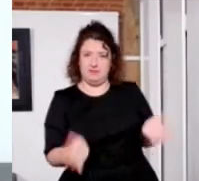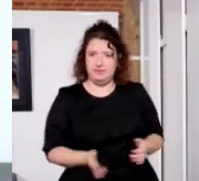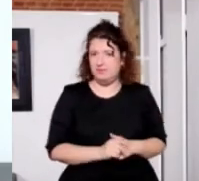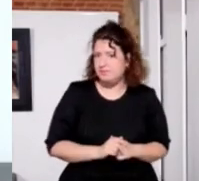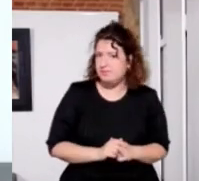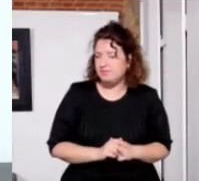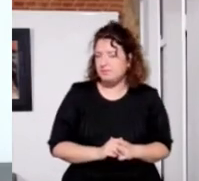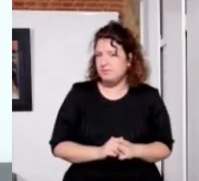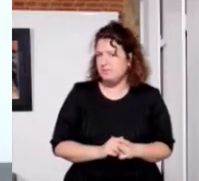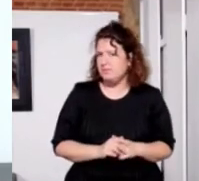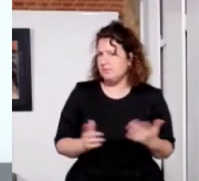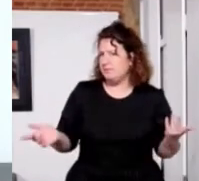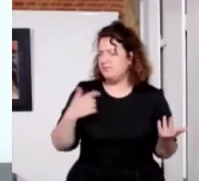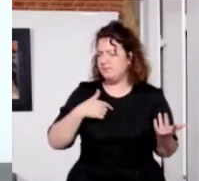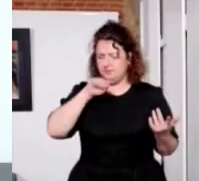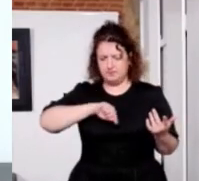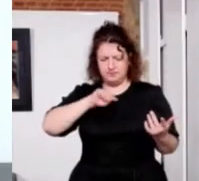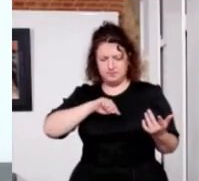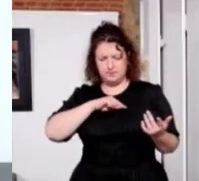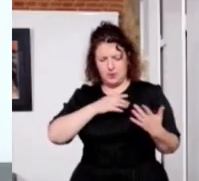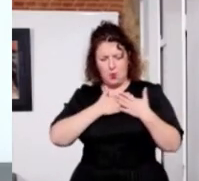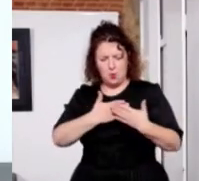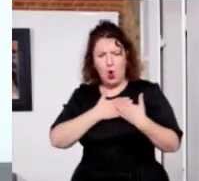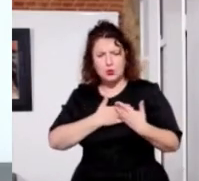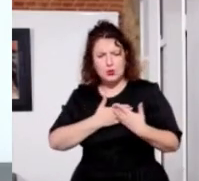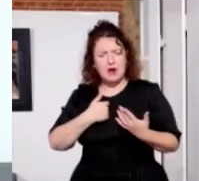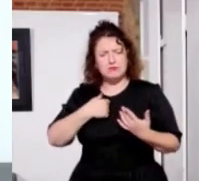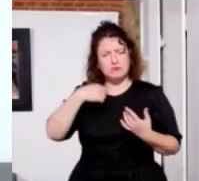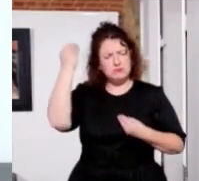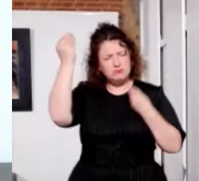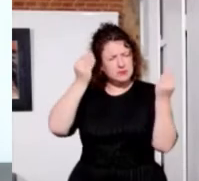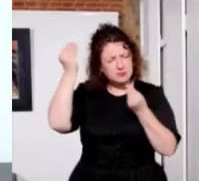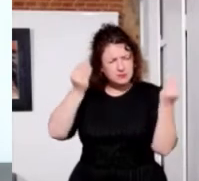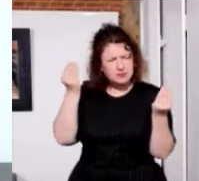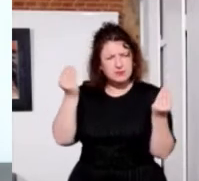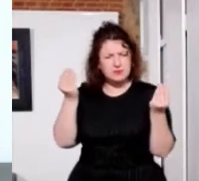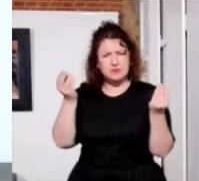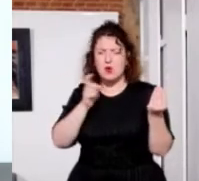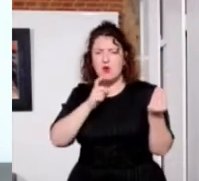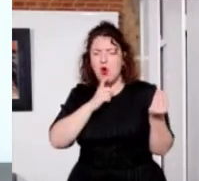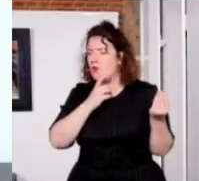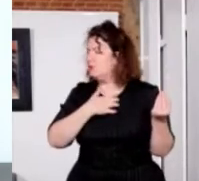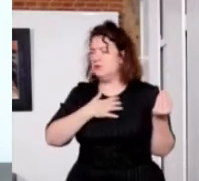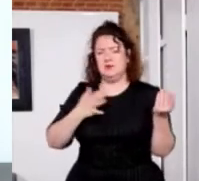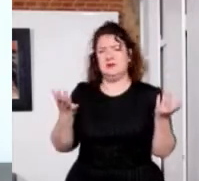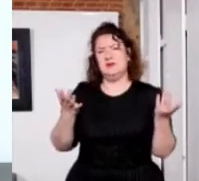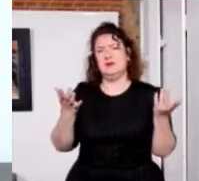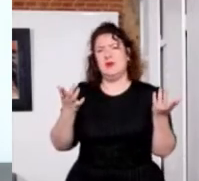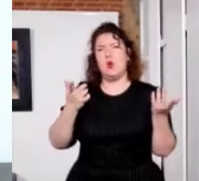¿Cómo tiene que situarse un voluntariado vigía con estas retóricas de la intransigencia, en